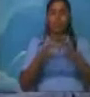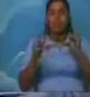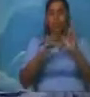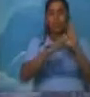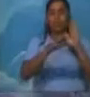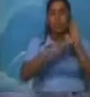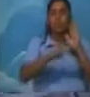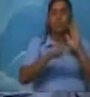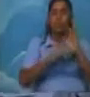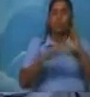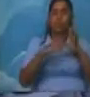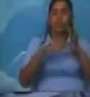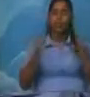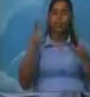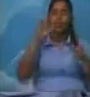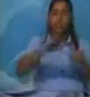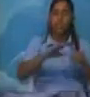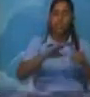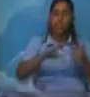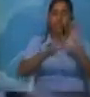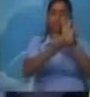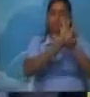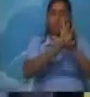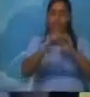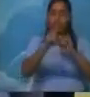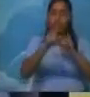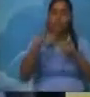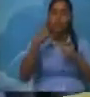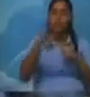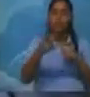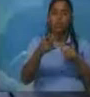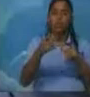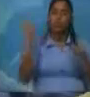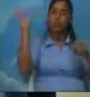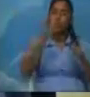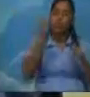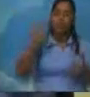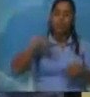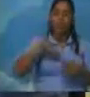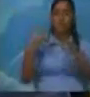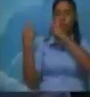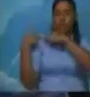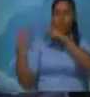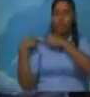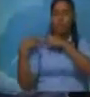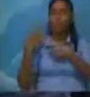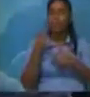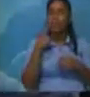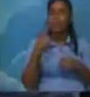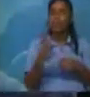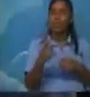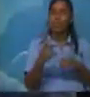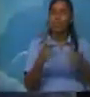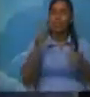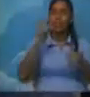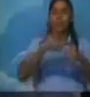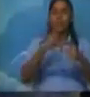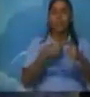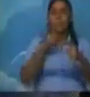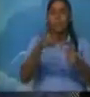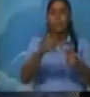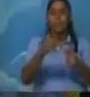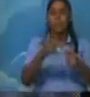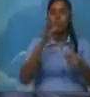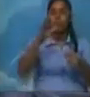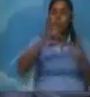recuerden mandamientos estatutos y decretos cuando viene nuestro jefe de zona qué es lo que manda Jehová y entonces cuando él